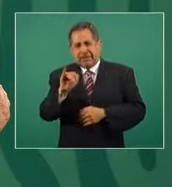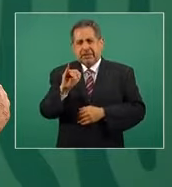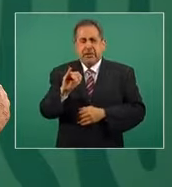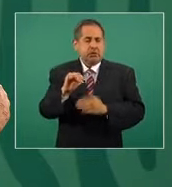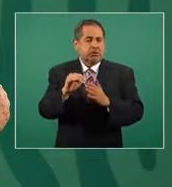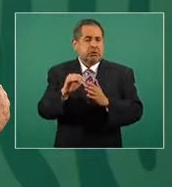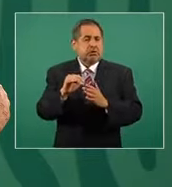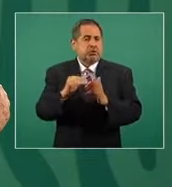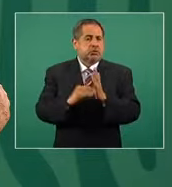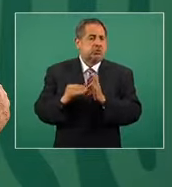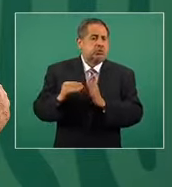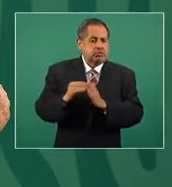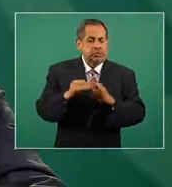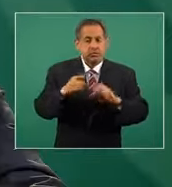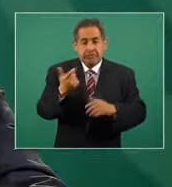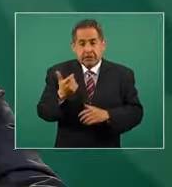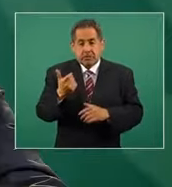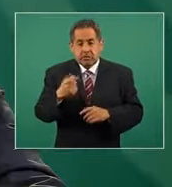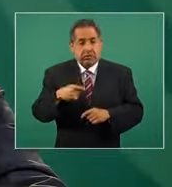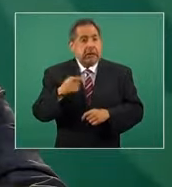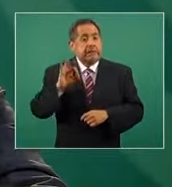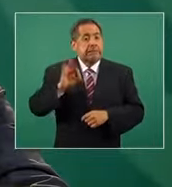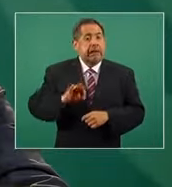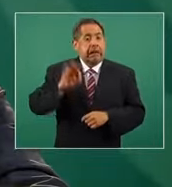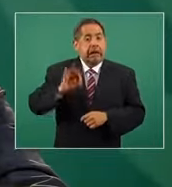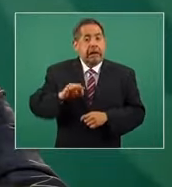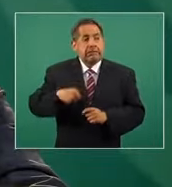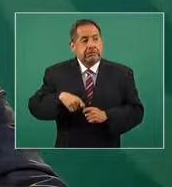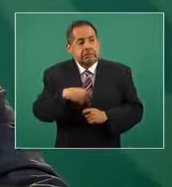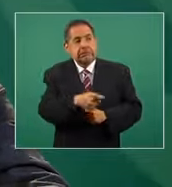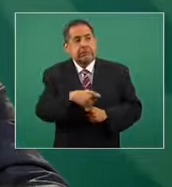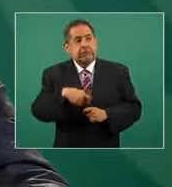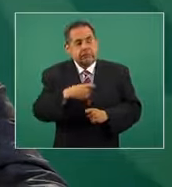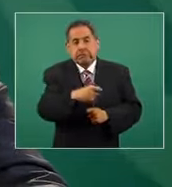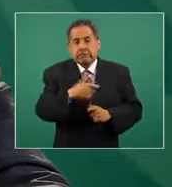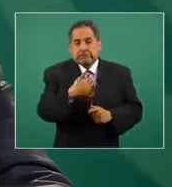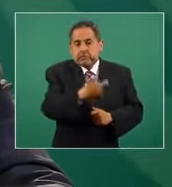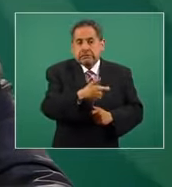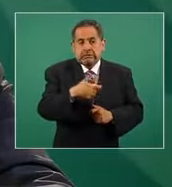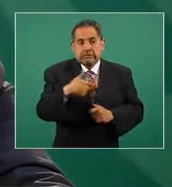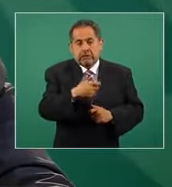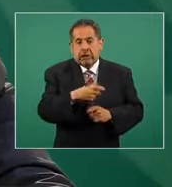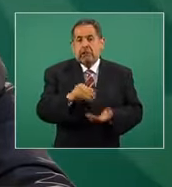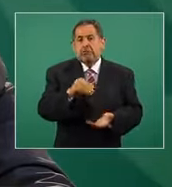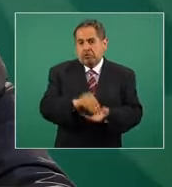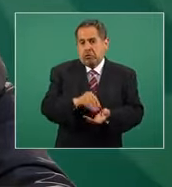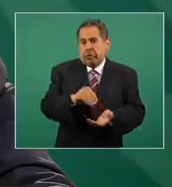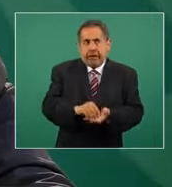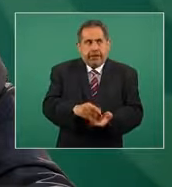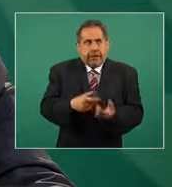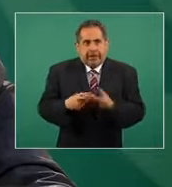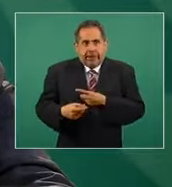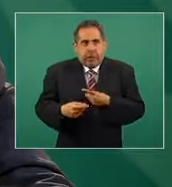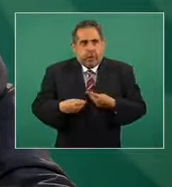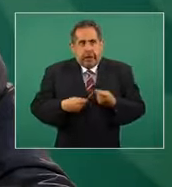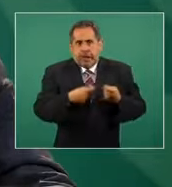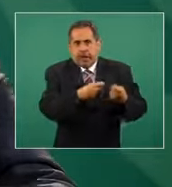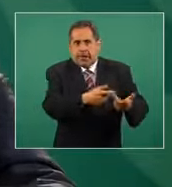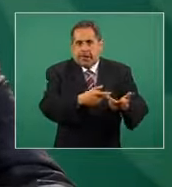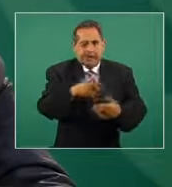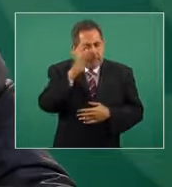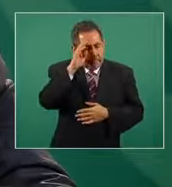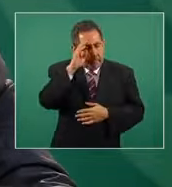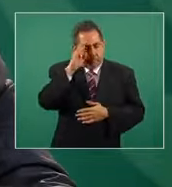$1 billón de intereses desde entonces y todavía la deuda es